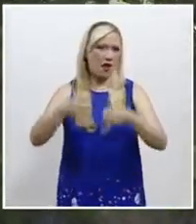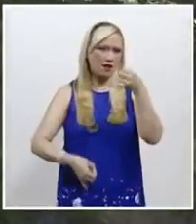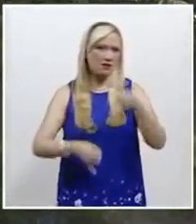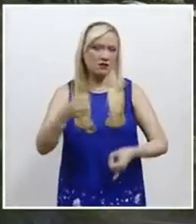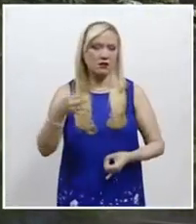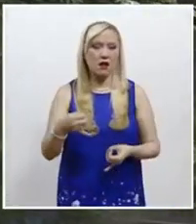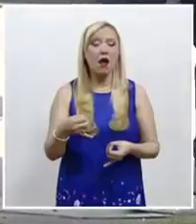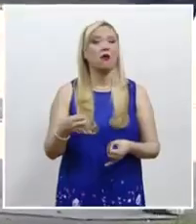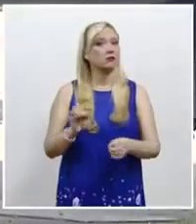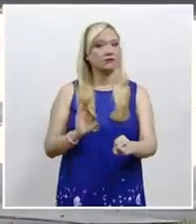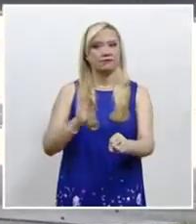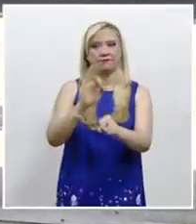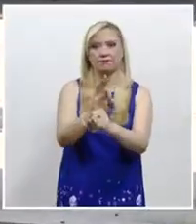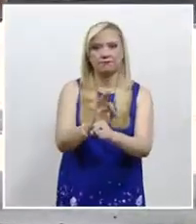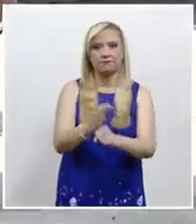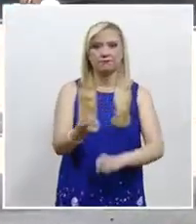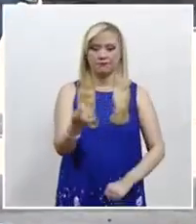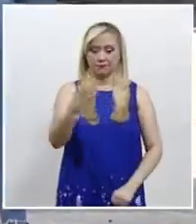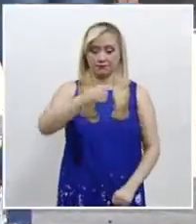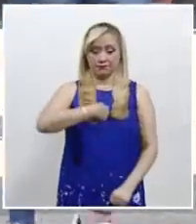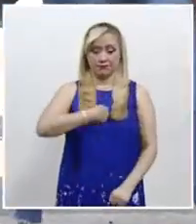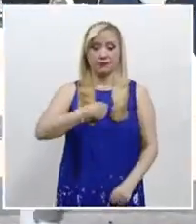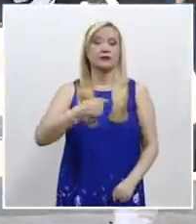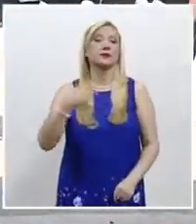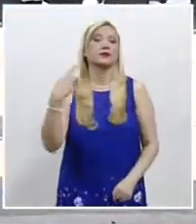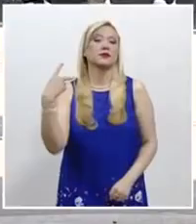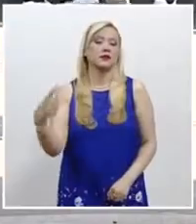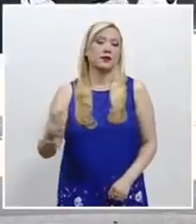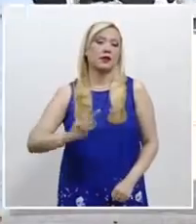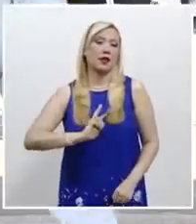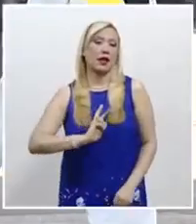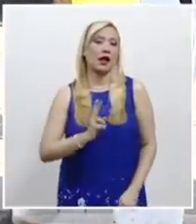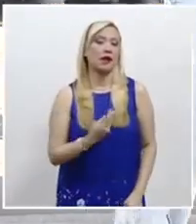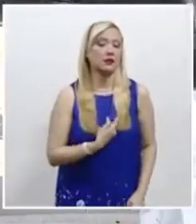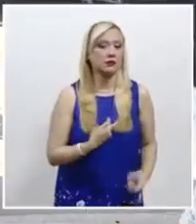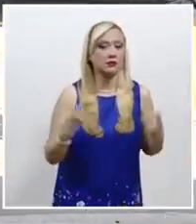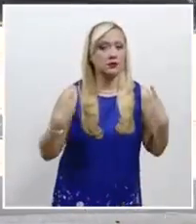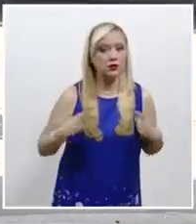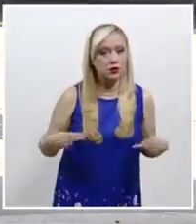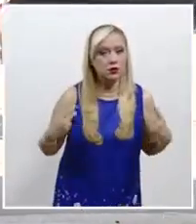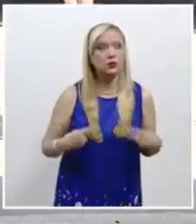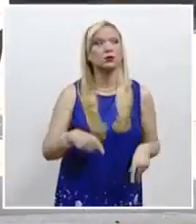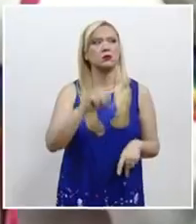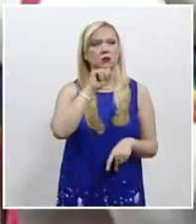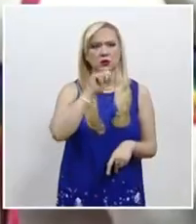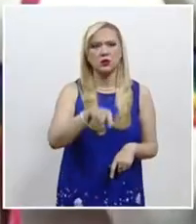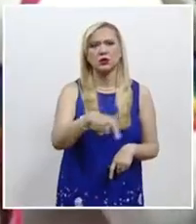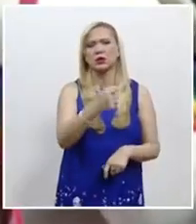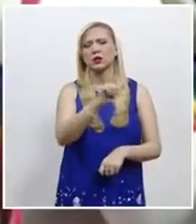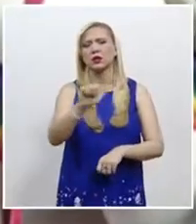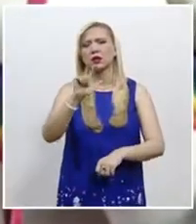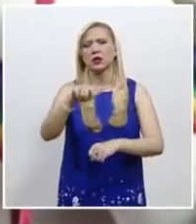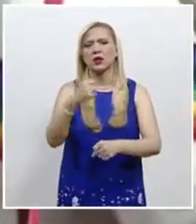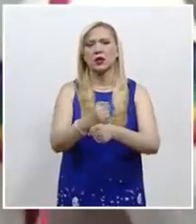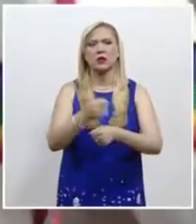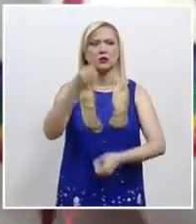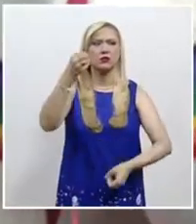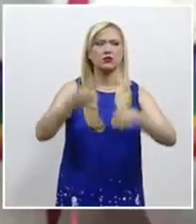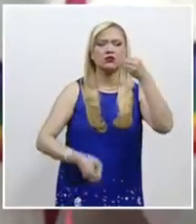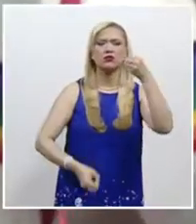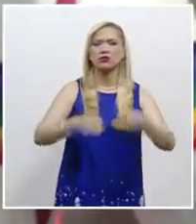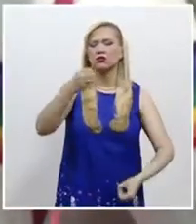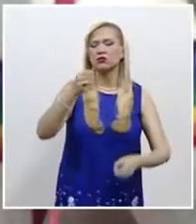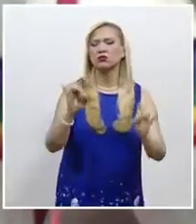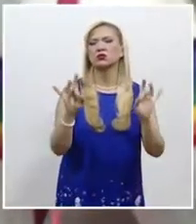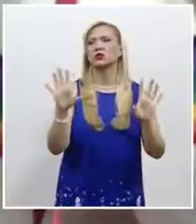justicia protejan la identidad de género de las personas trans, incluidas las adolescencias, en los procesos penales en los